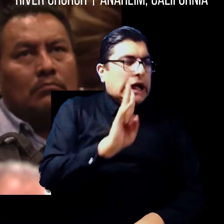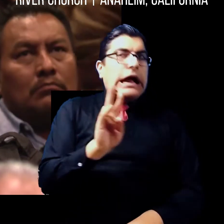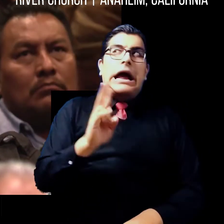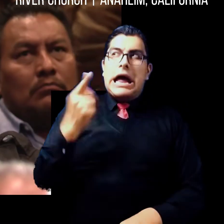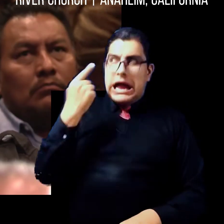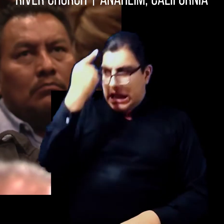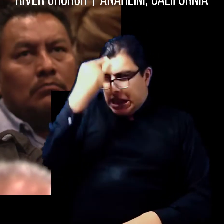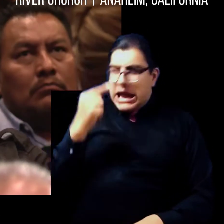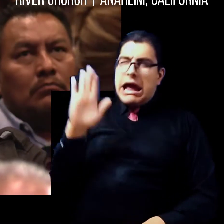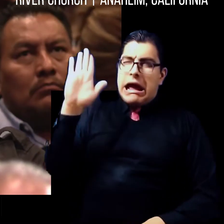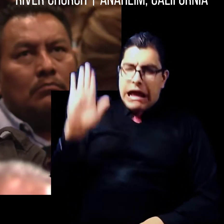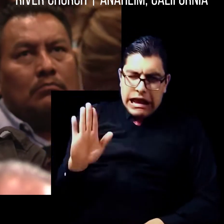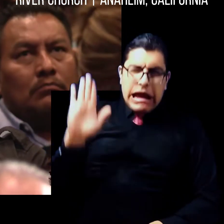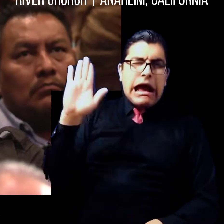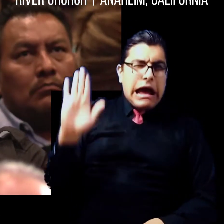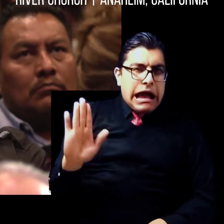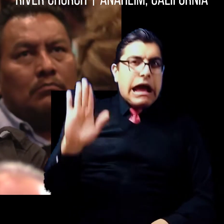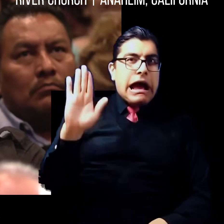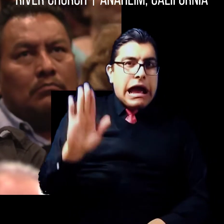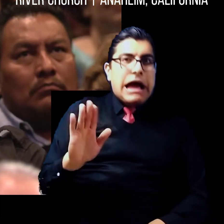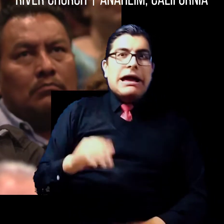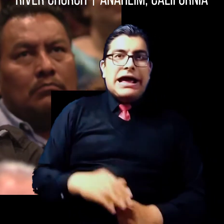Cara tiene.